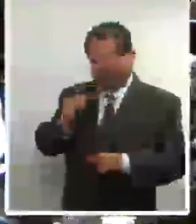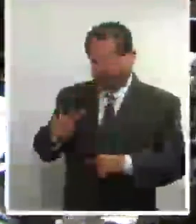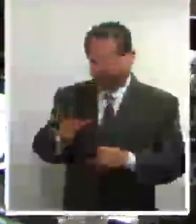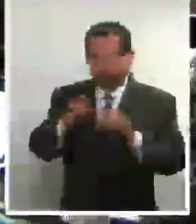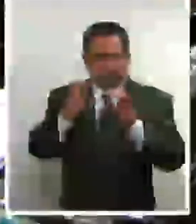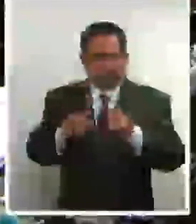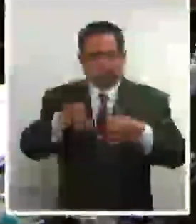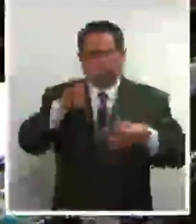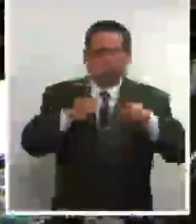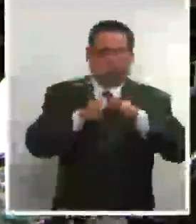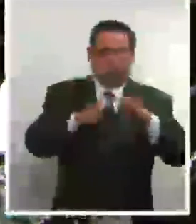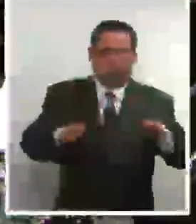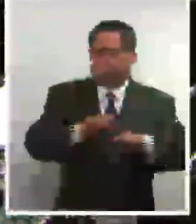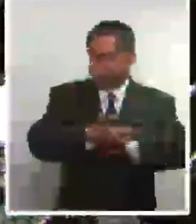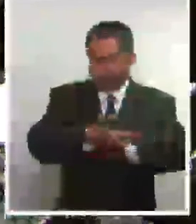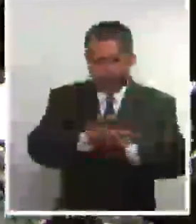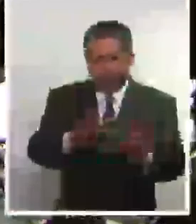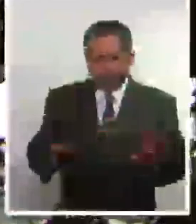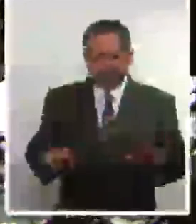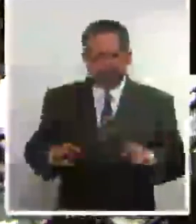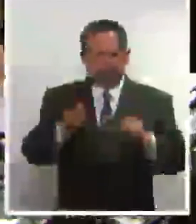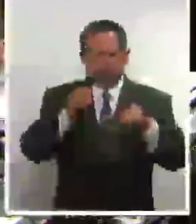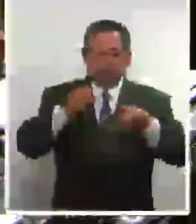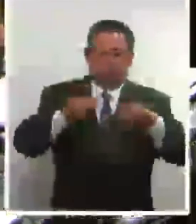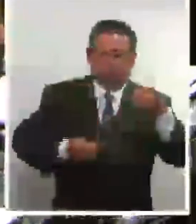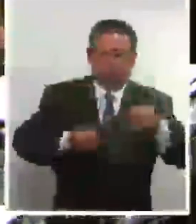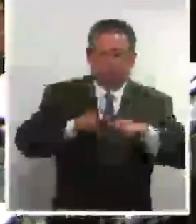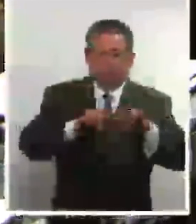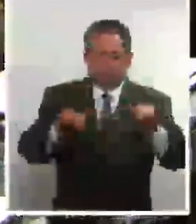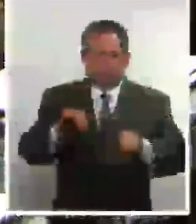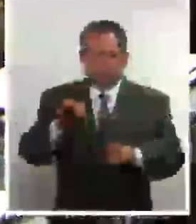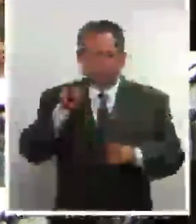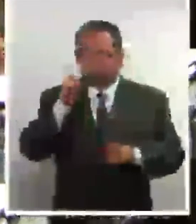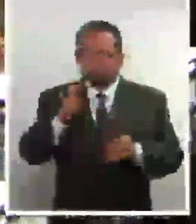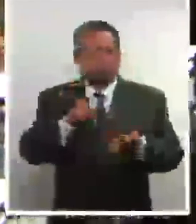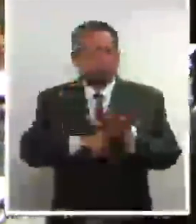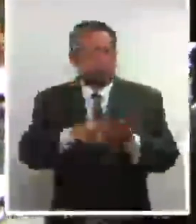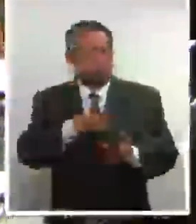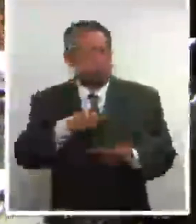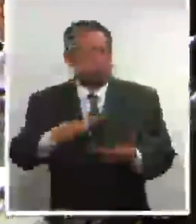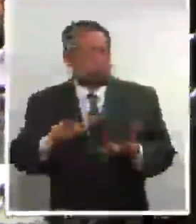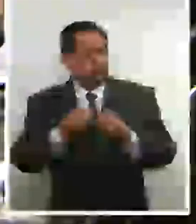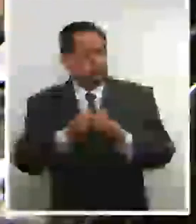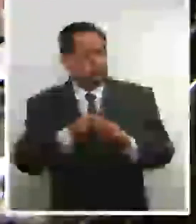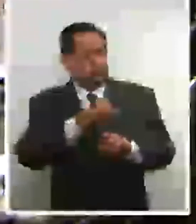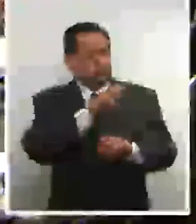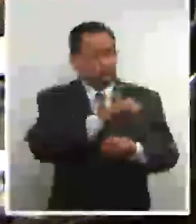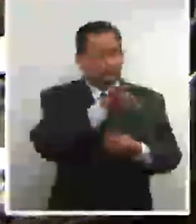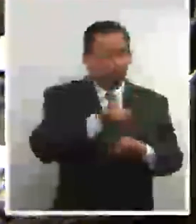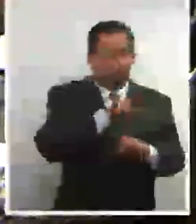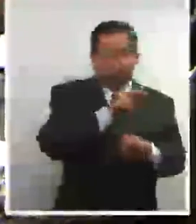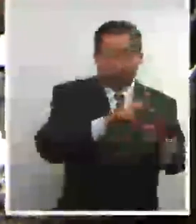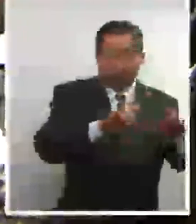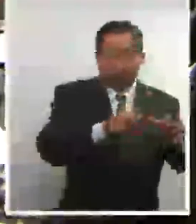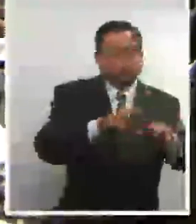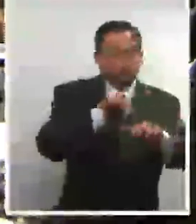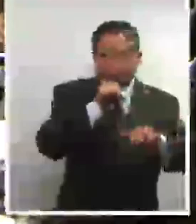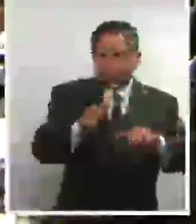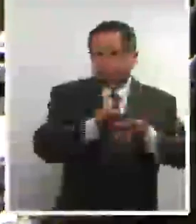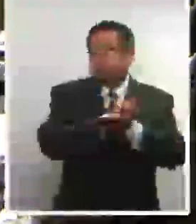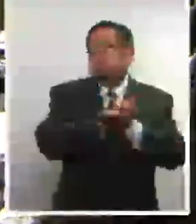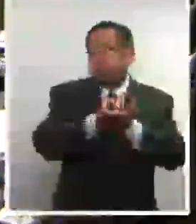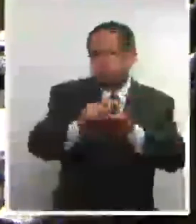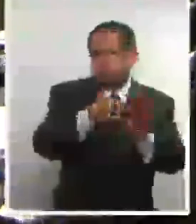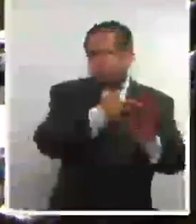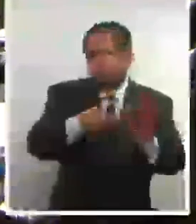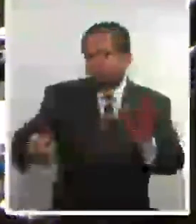una magistratura, el cargo de juez, ni ser integrante del Consejo de la Judicatura del Poder Judicial